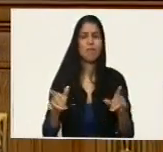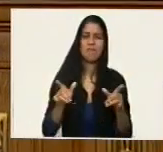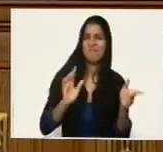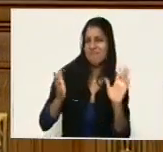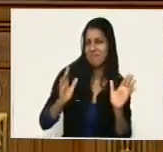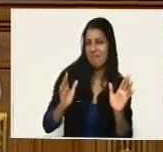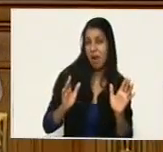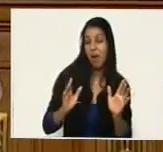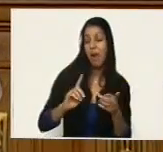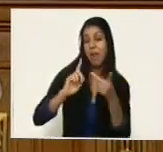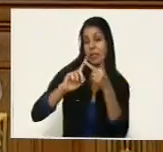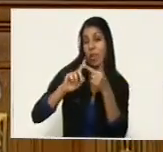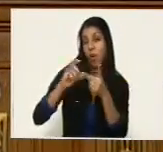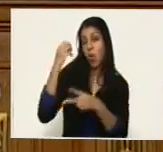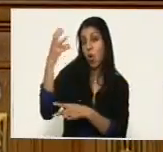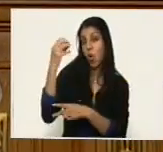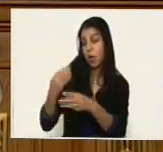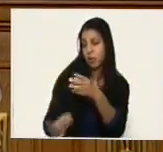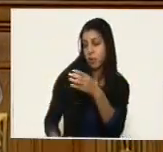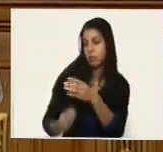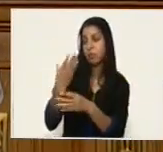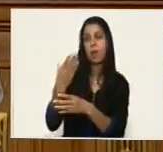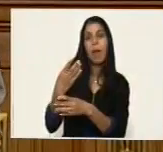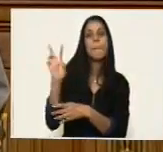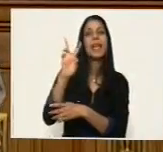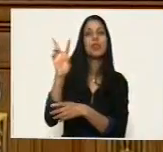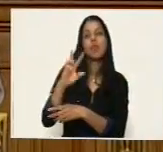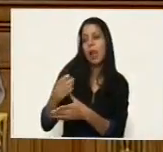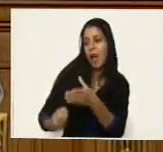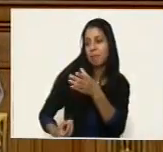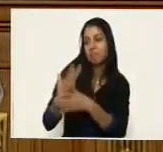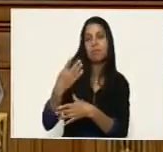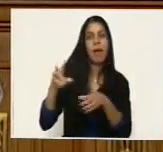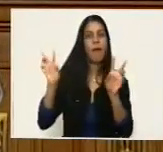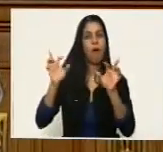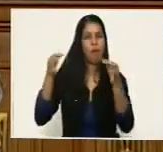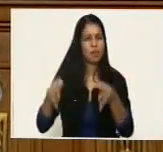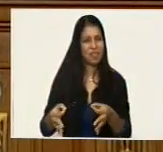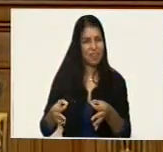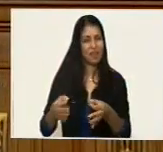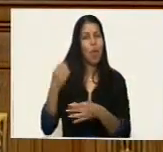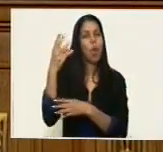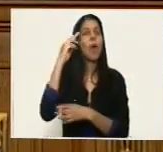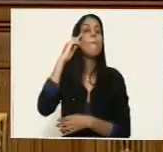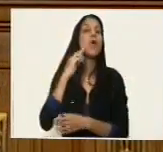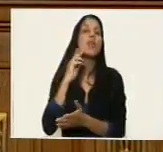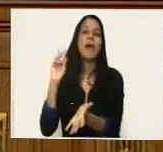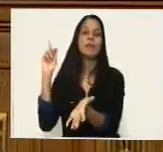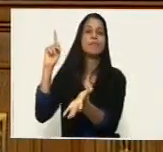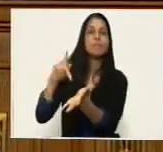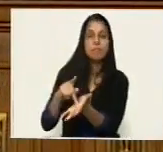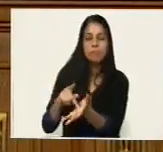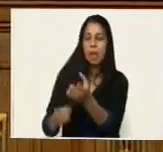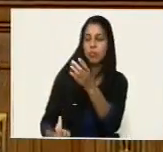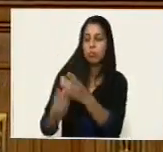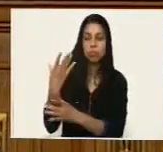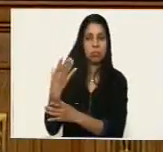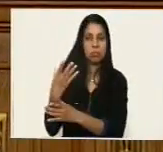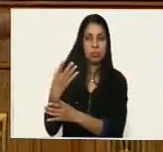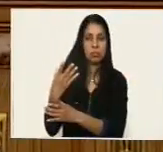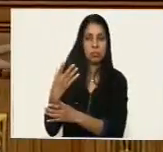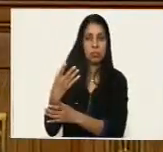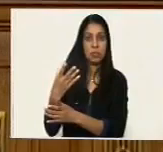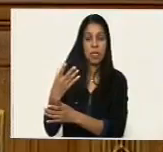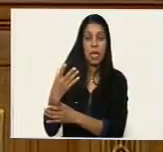En ese segundo Congreso Constituyente de nuestra patria, el Congreso de Angostura, además se creó la